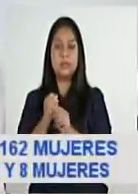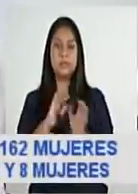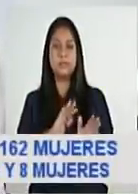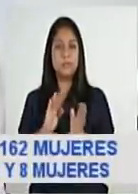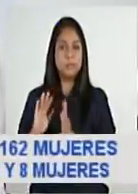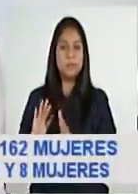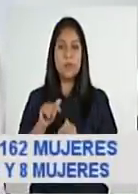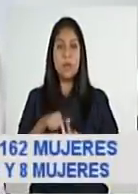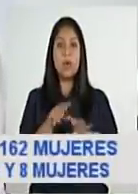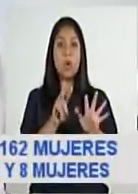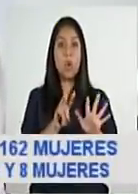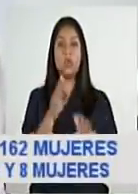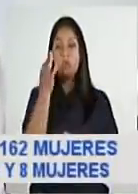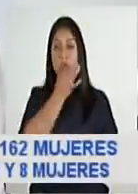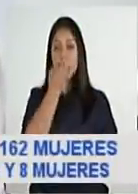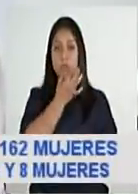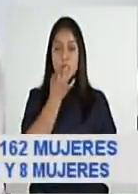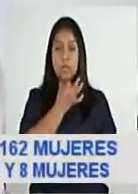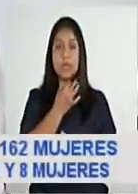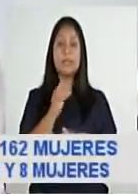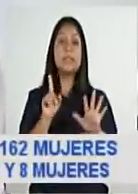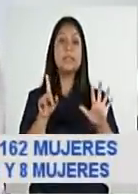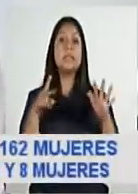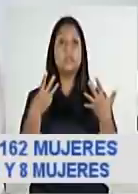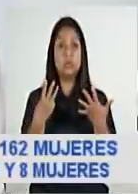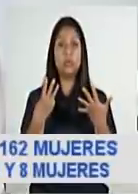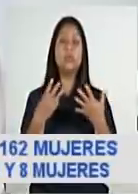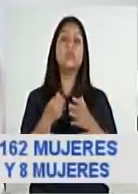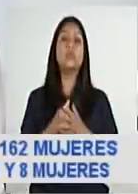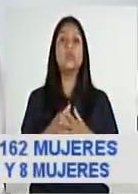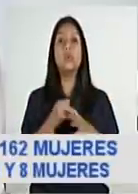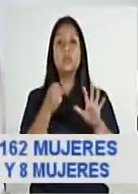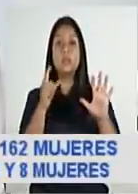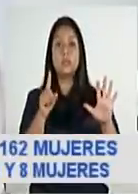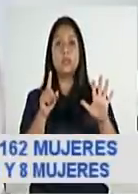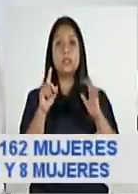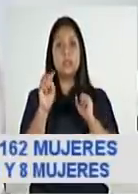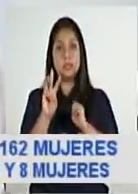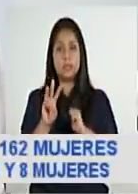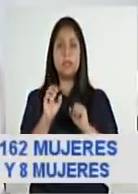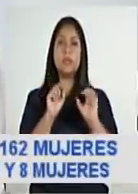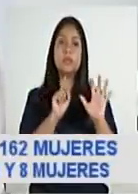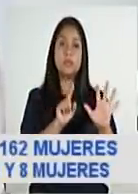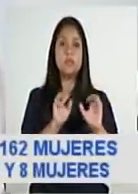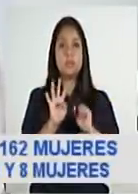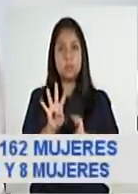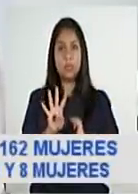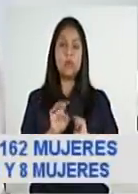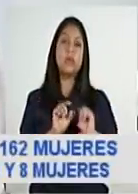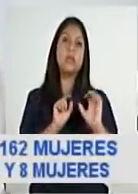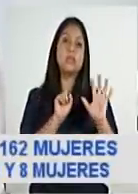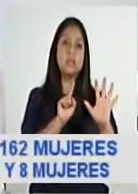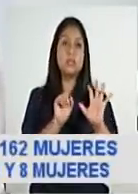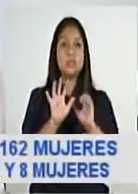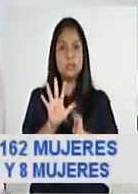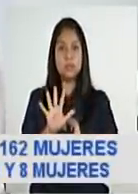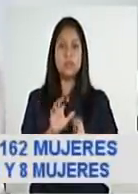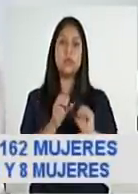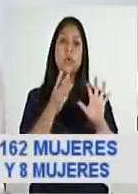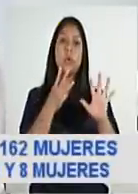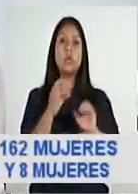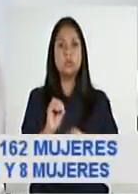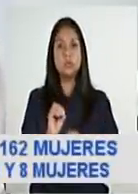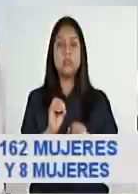así como 8 de sexo femenino de 18, 63, 64, 65,